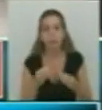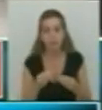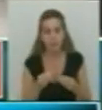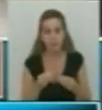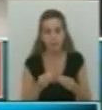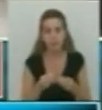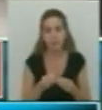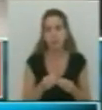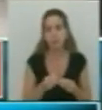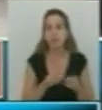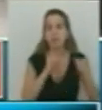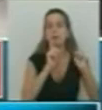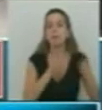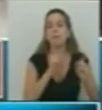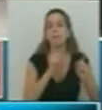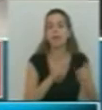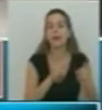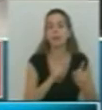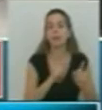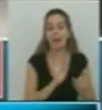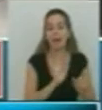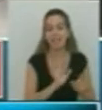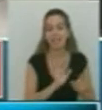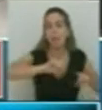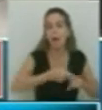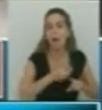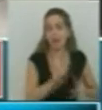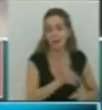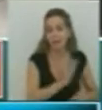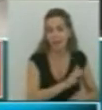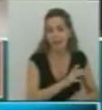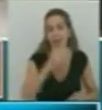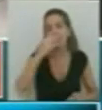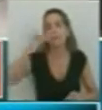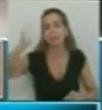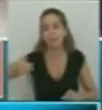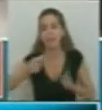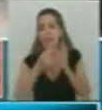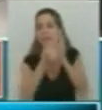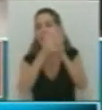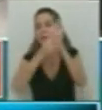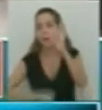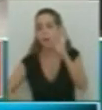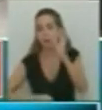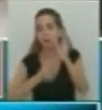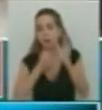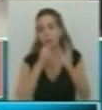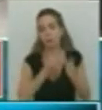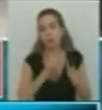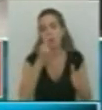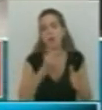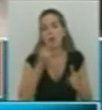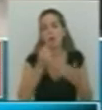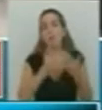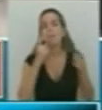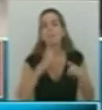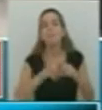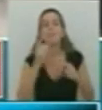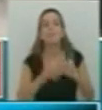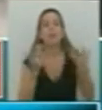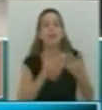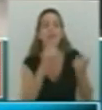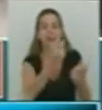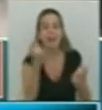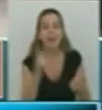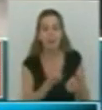darse, obviamente, las clases, llegarían los descuentos. ¿De qué descuento estamos hablando? 100 pesos por día para los maestros que recién arrancan